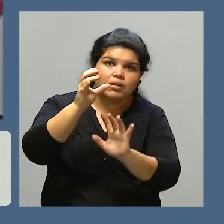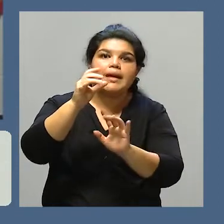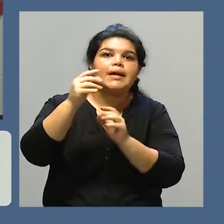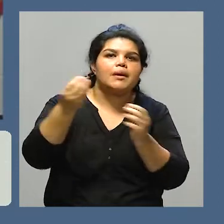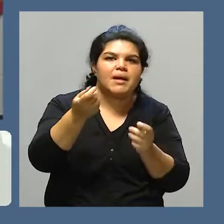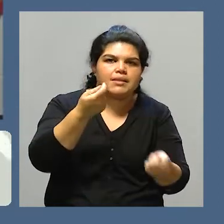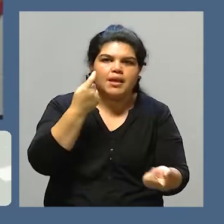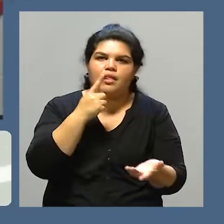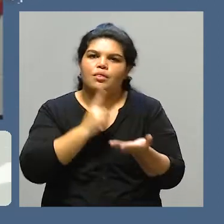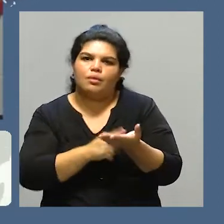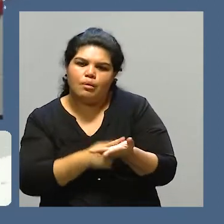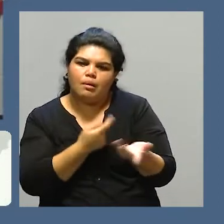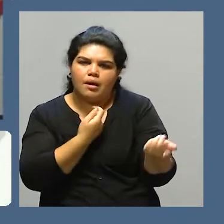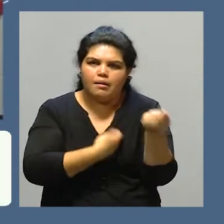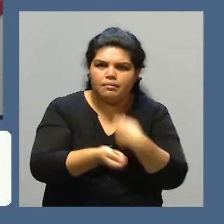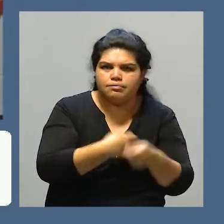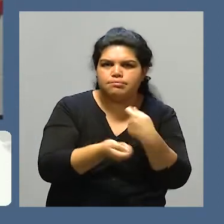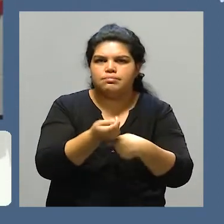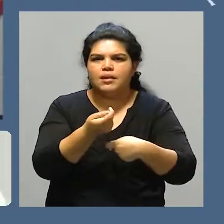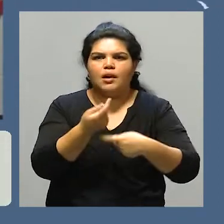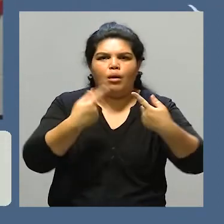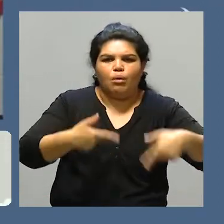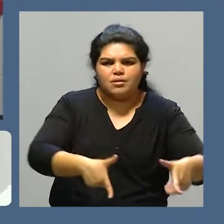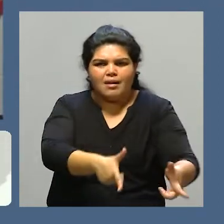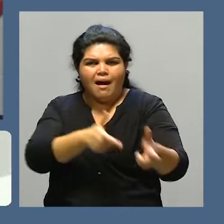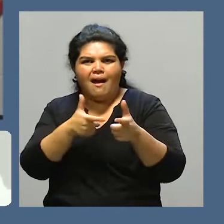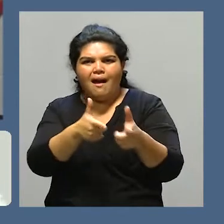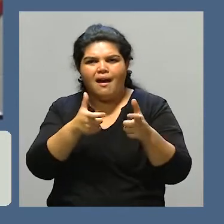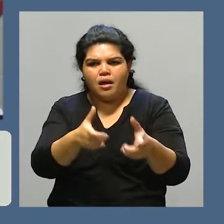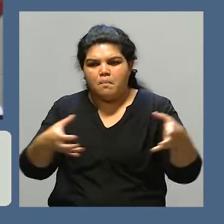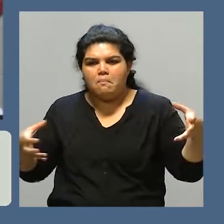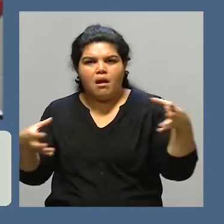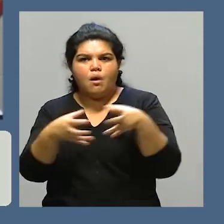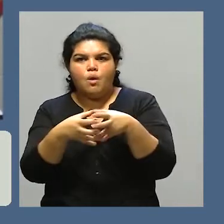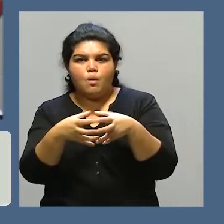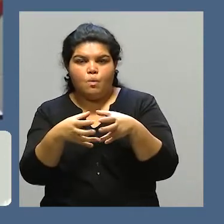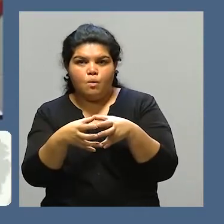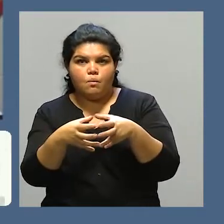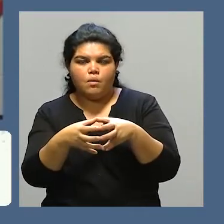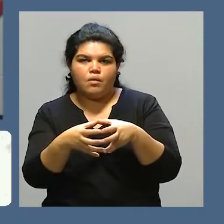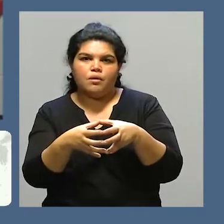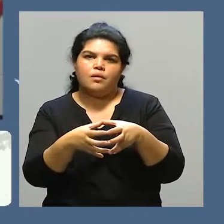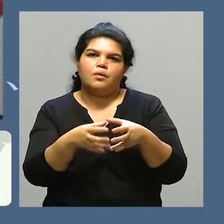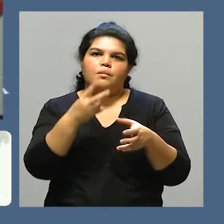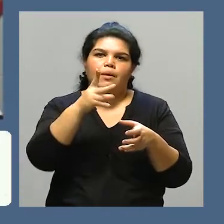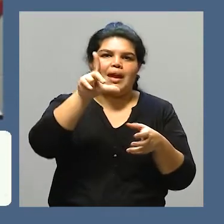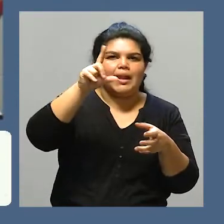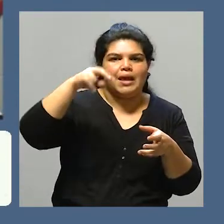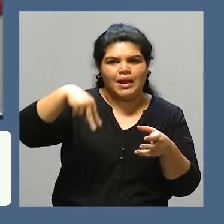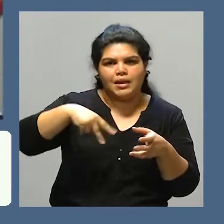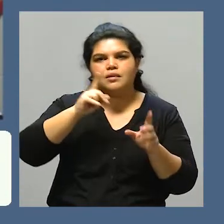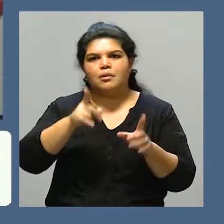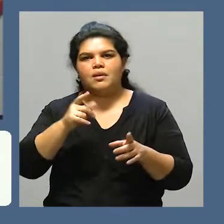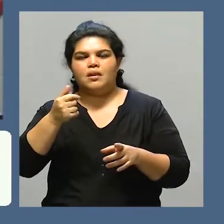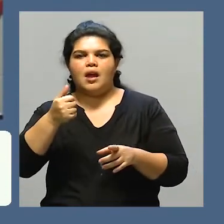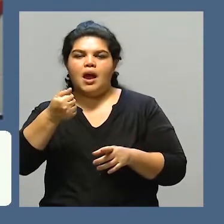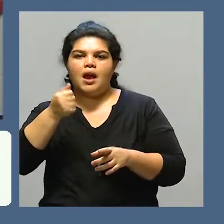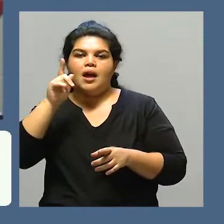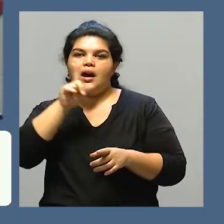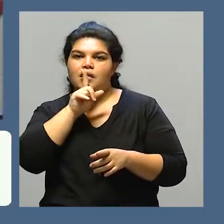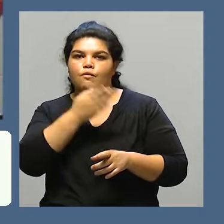humorística muy alta, ¿no? En el sentido de poder generar como el chiste incluso